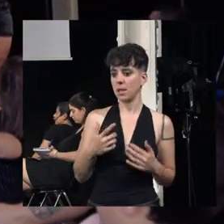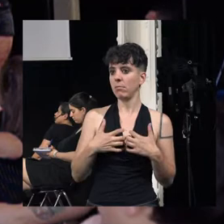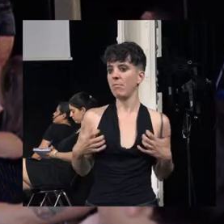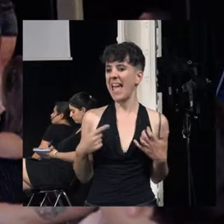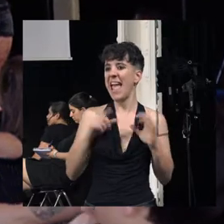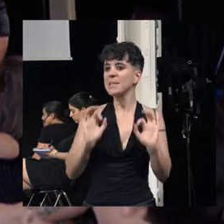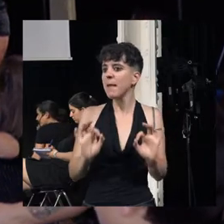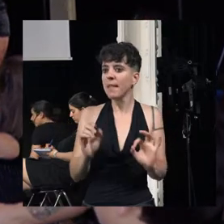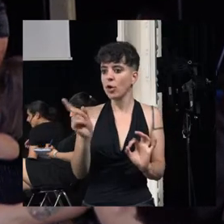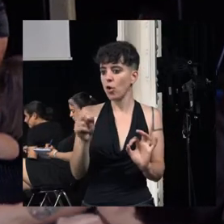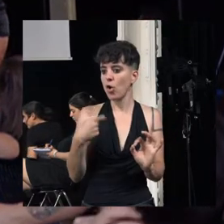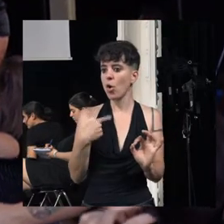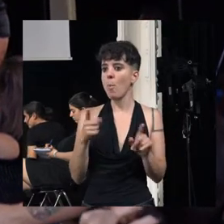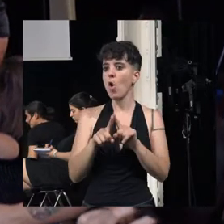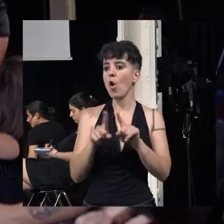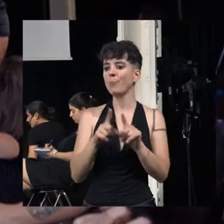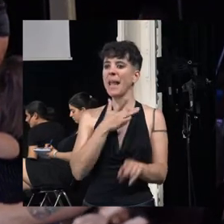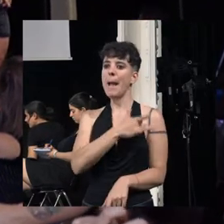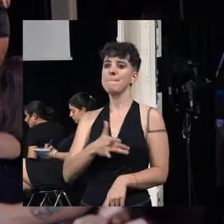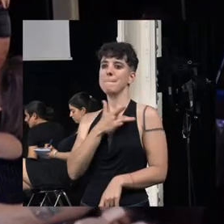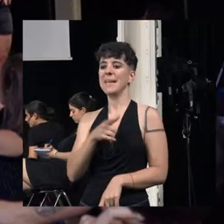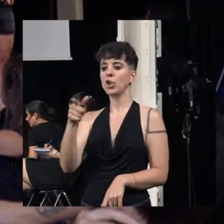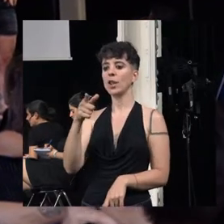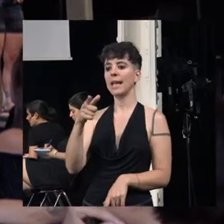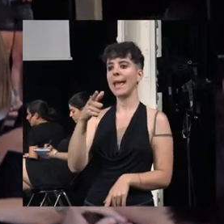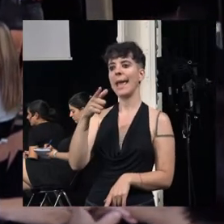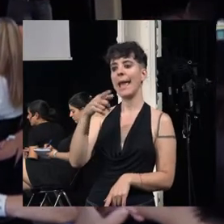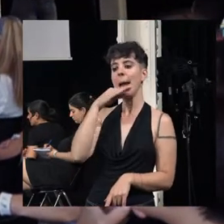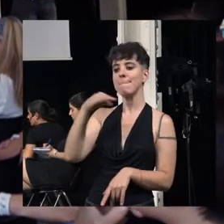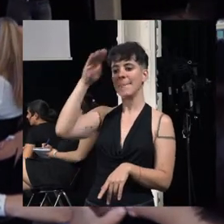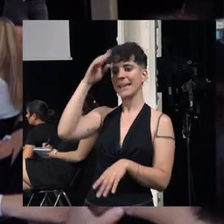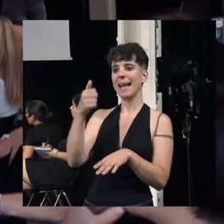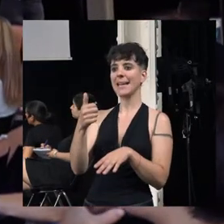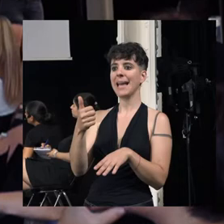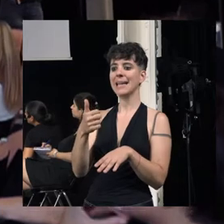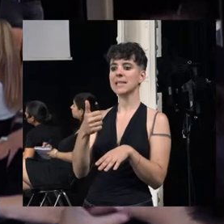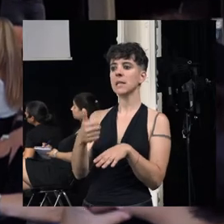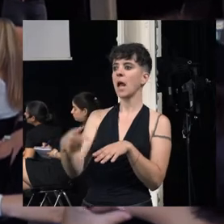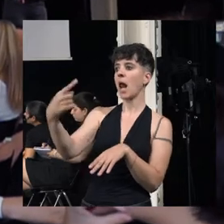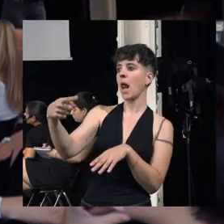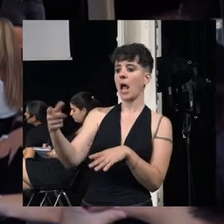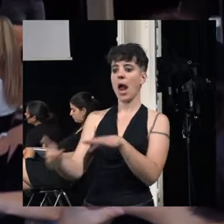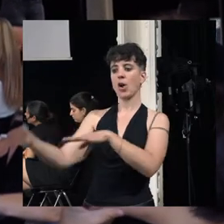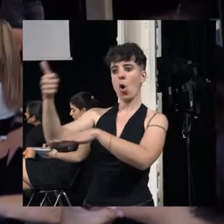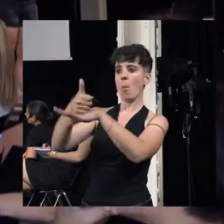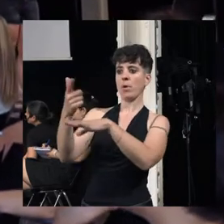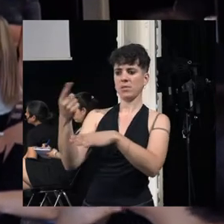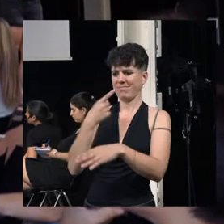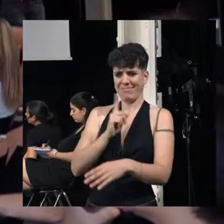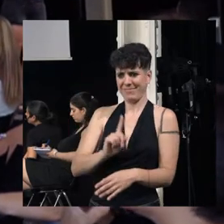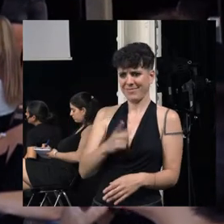de los mitos que hay que romper es que los gitanos no tenemos patriarcas. Es una construcción paya, muy paya además, ¿vale? No tenemos patriarcas como la figura